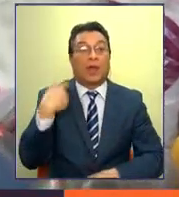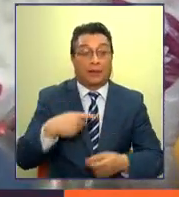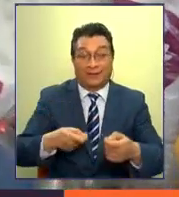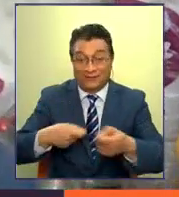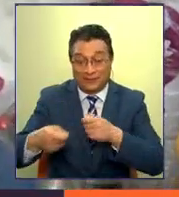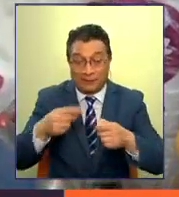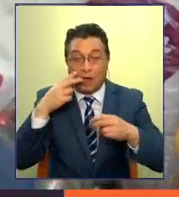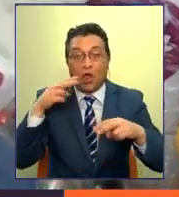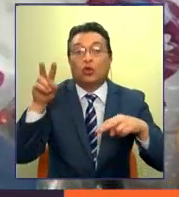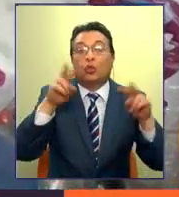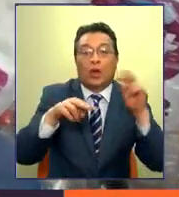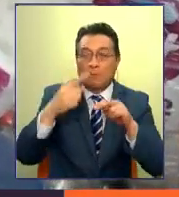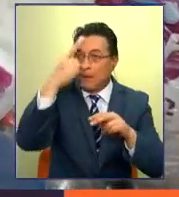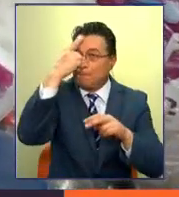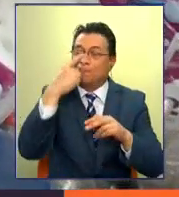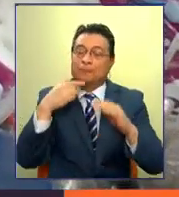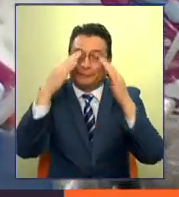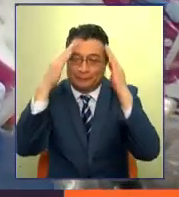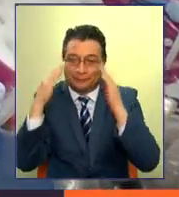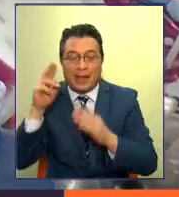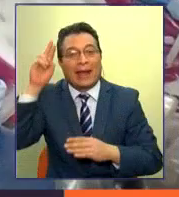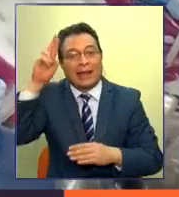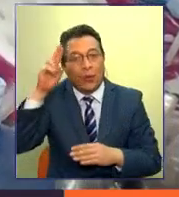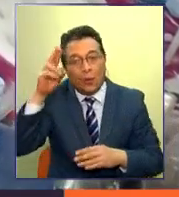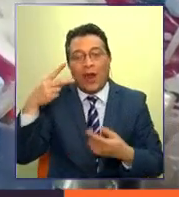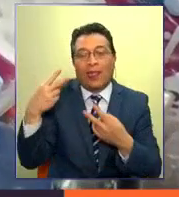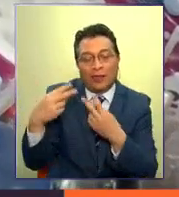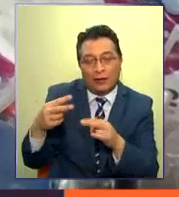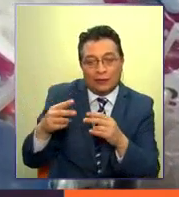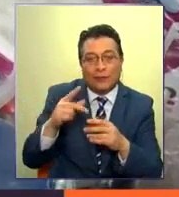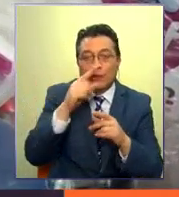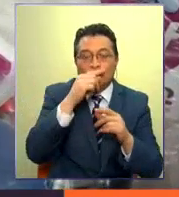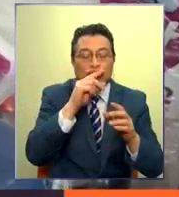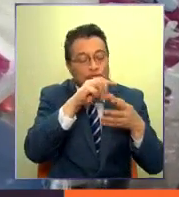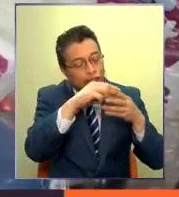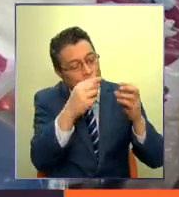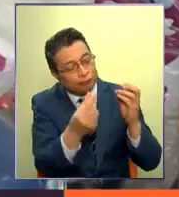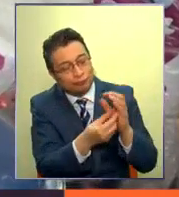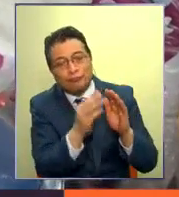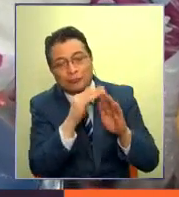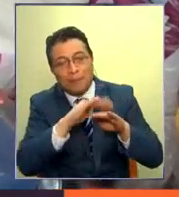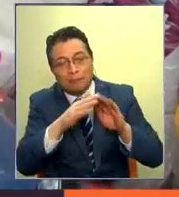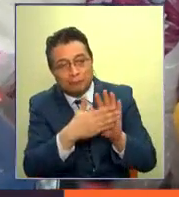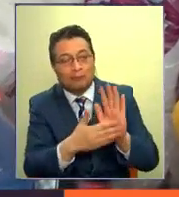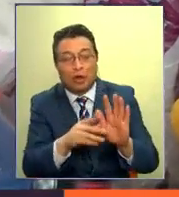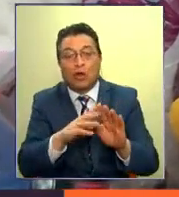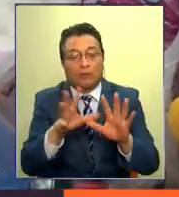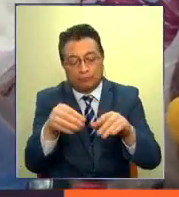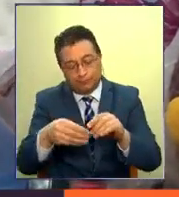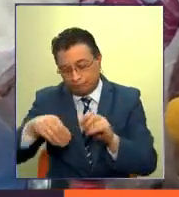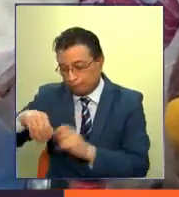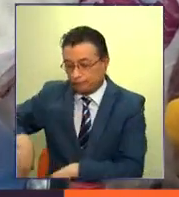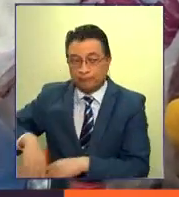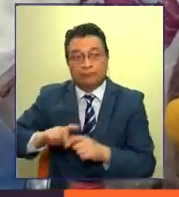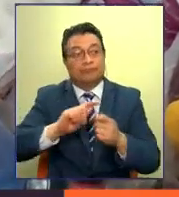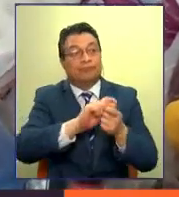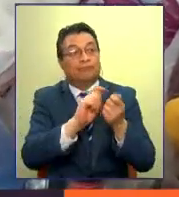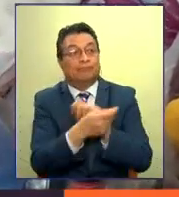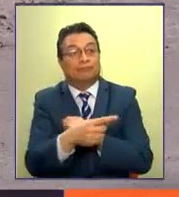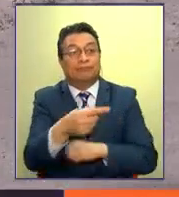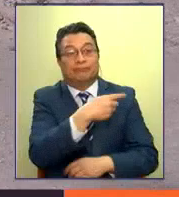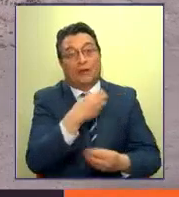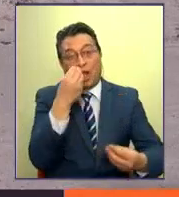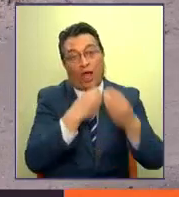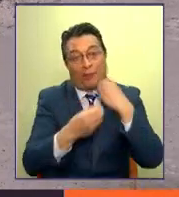turismo, imágenes, recuerdos, rosarios, y todo se guardó y se cambió por nueva